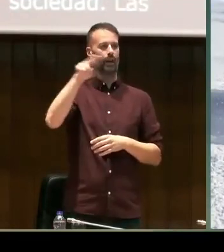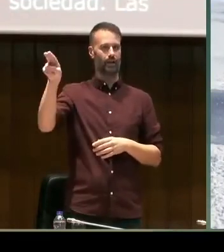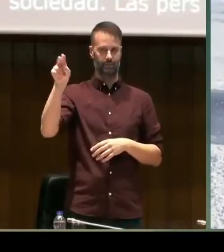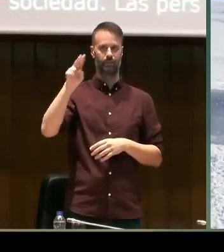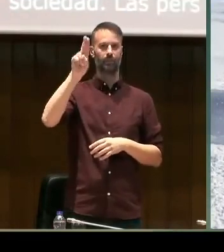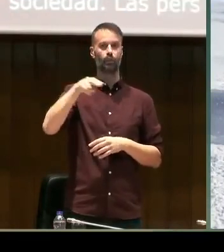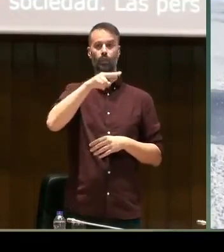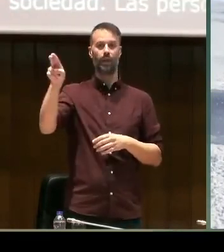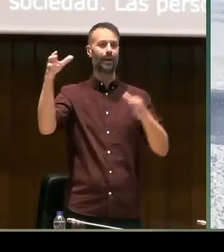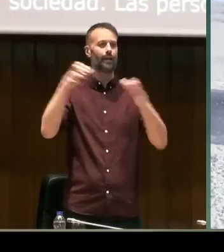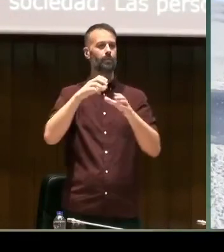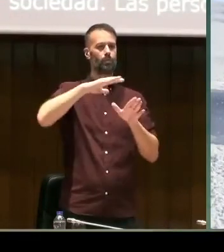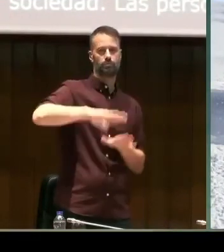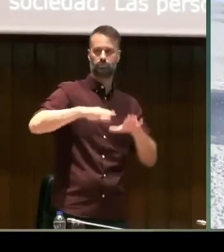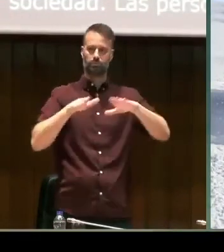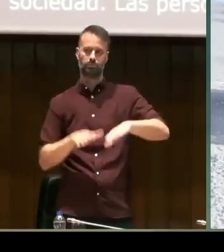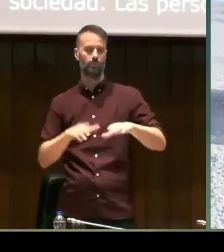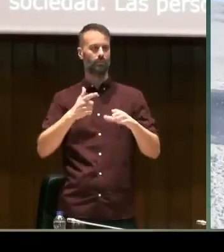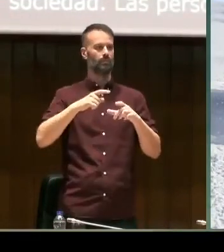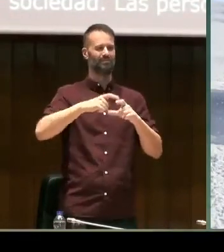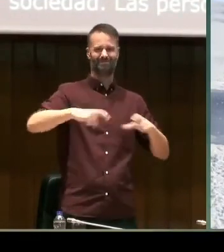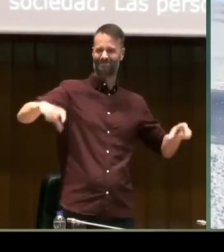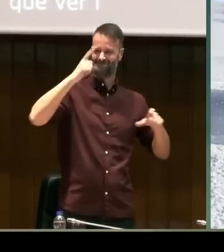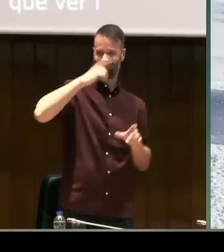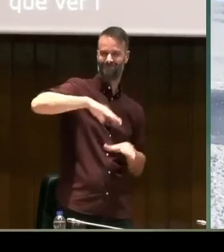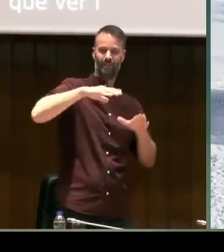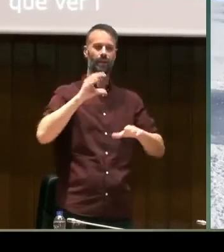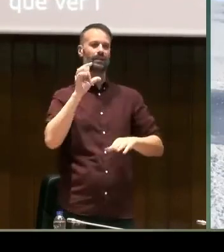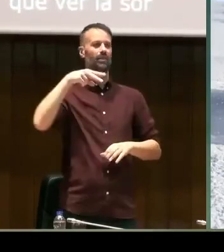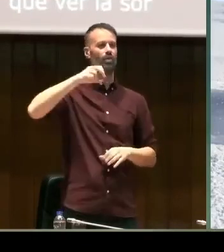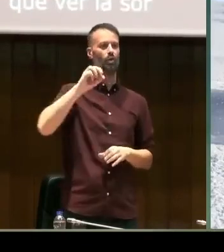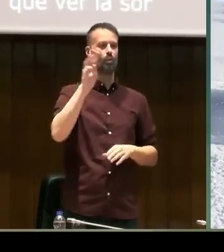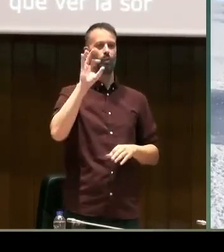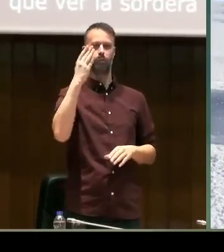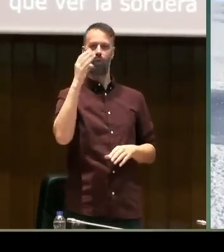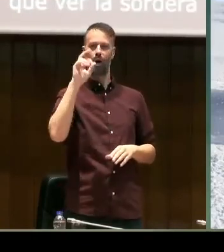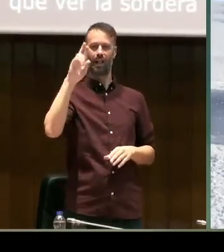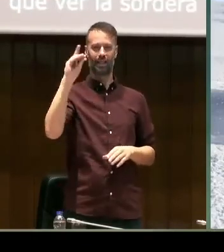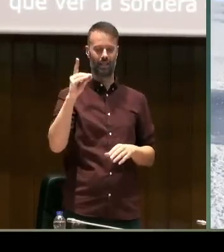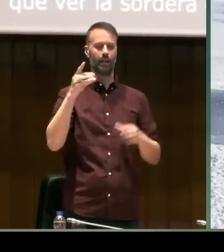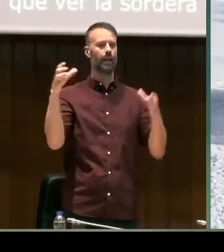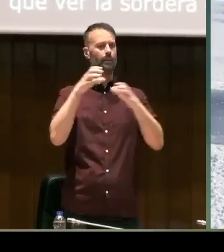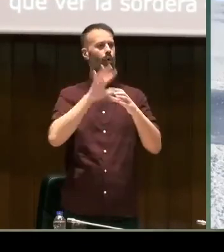ejemplo el equipo suizo de snowboard, una selección suiza de snowboard.